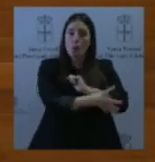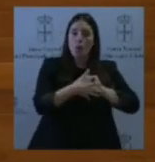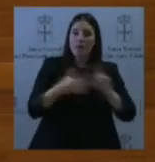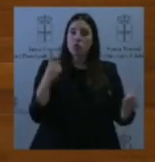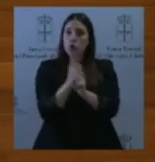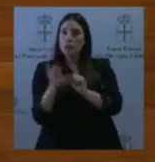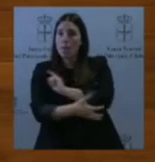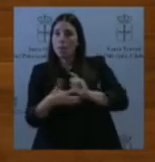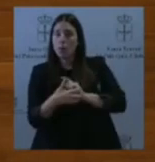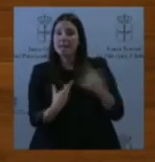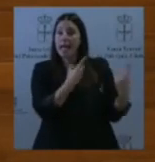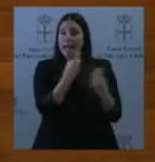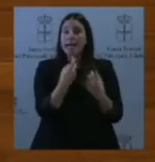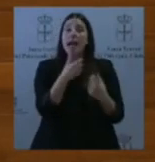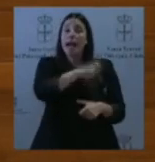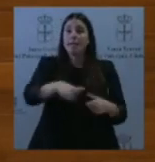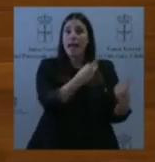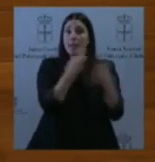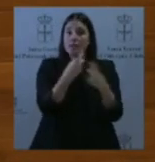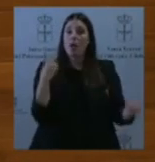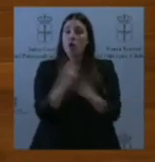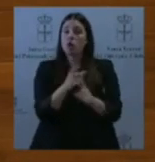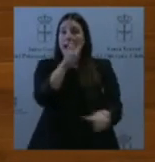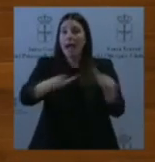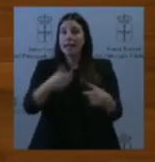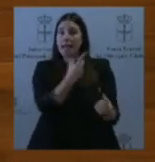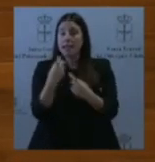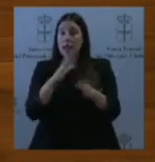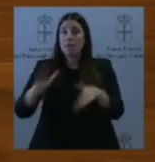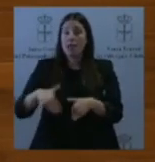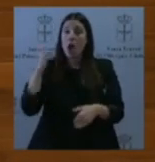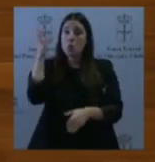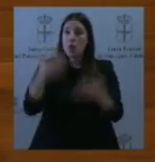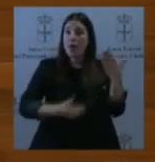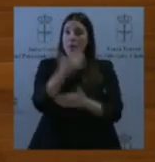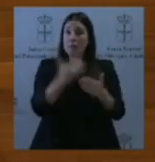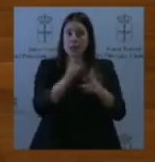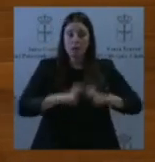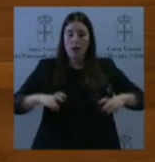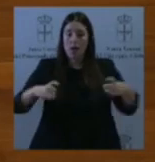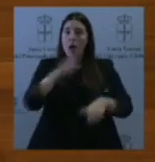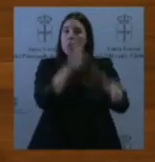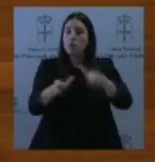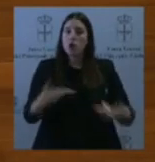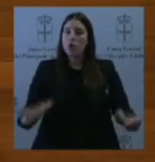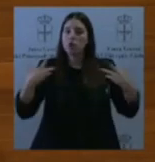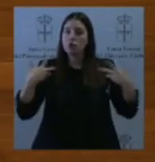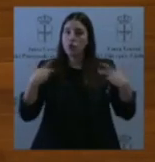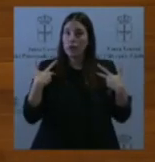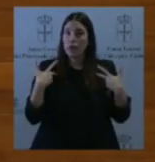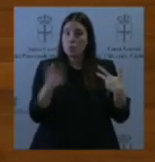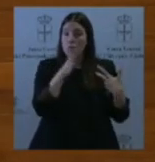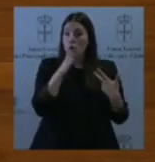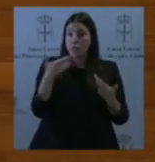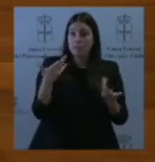necesitada. Y entonces sienta en una rueda de prensa a gente que sufre que no le paguen el alquiler porque el gobierno no paga